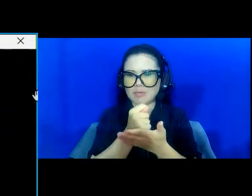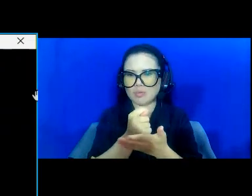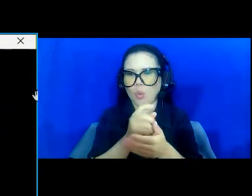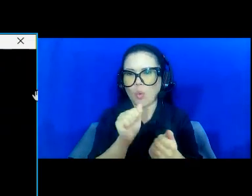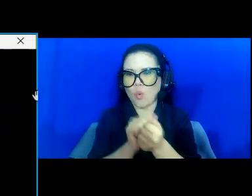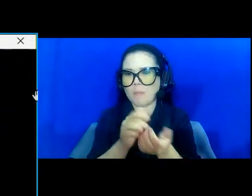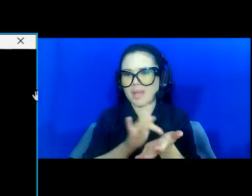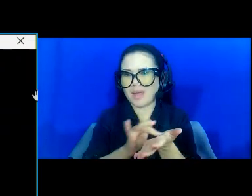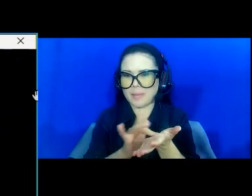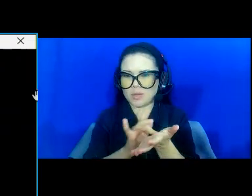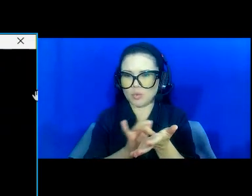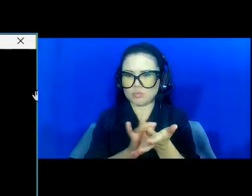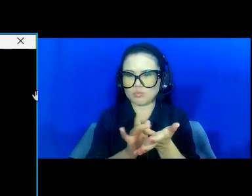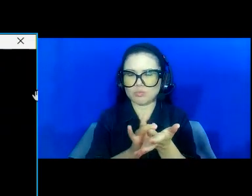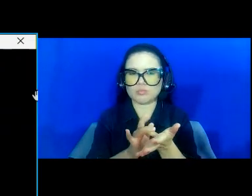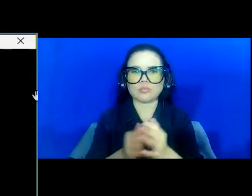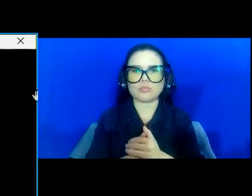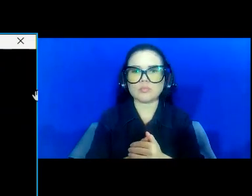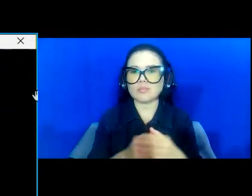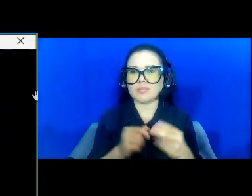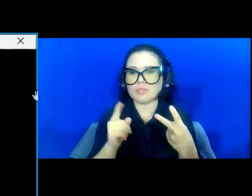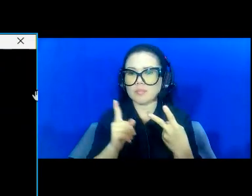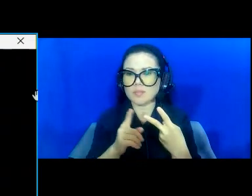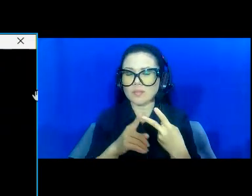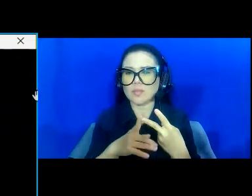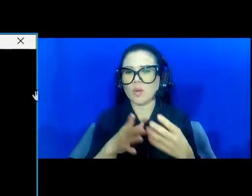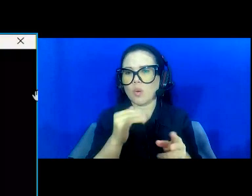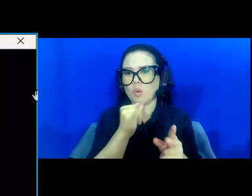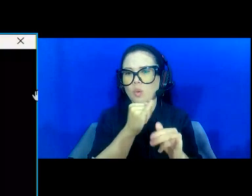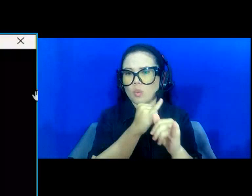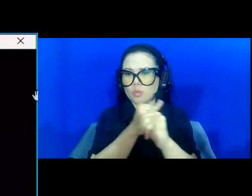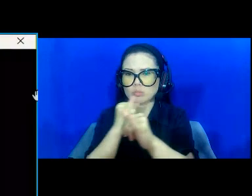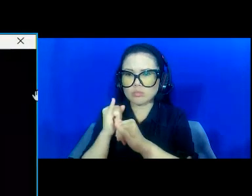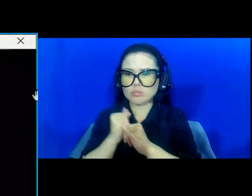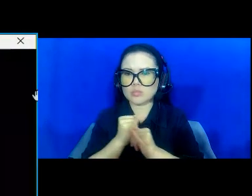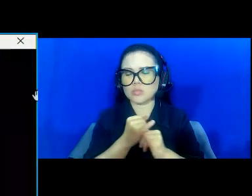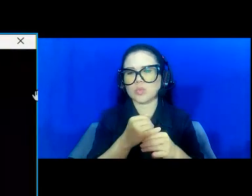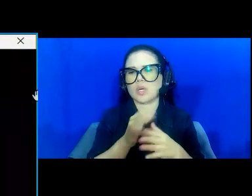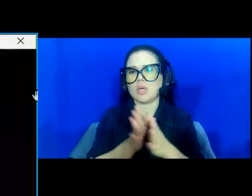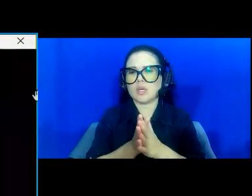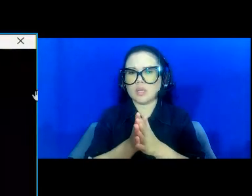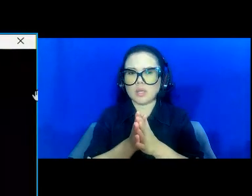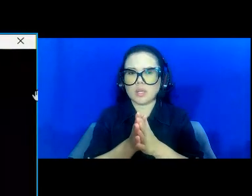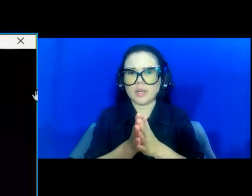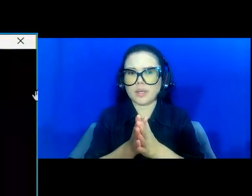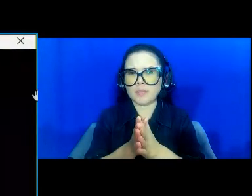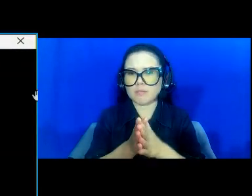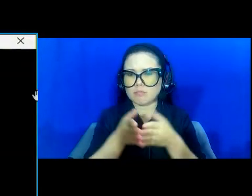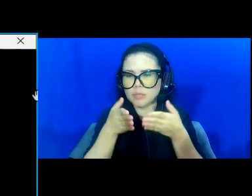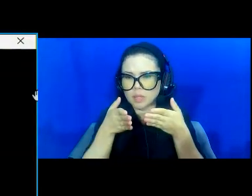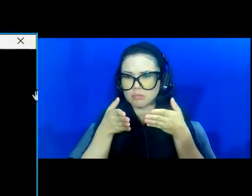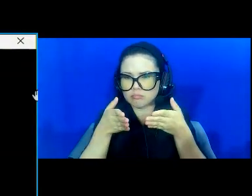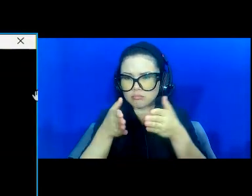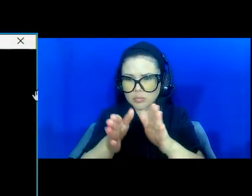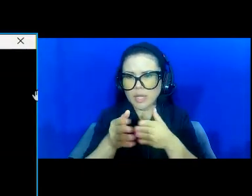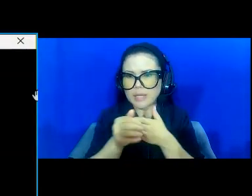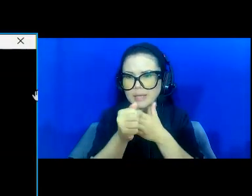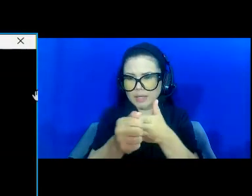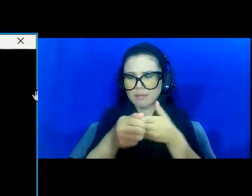tratamiento. Vemos que en segundo lugar, 10 de las entidades se van a dirigir a la ampliación de esfuerzos de reducción de daños. La